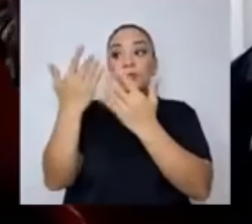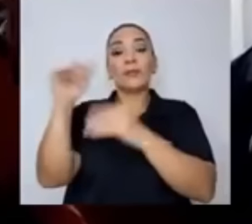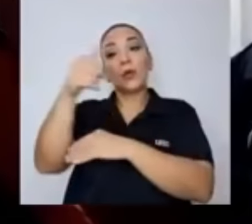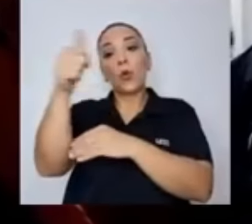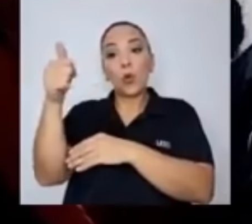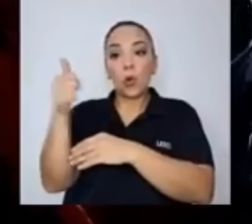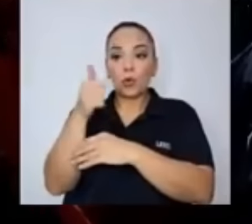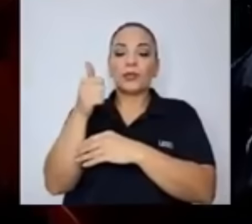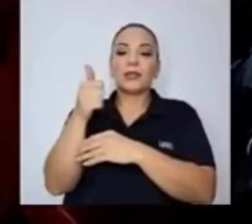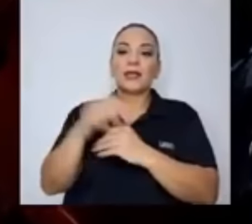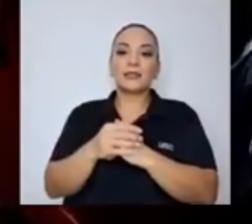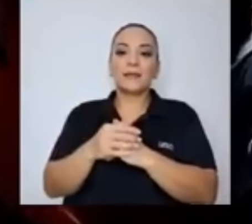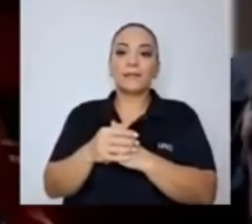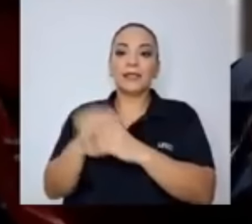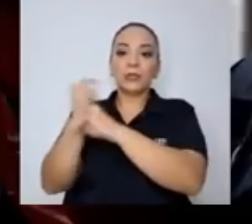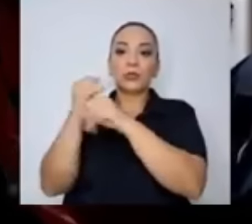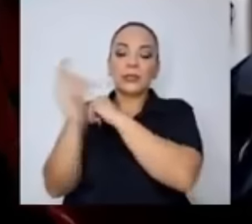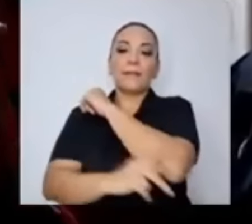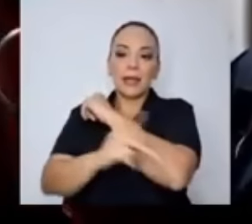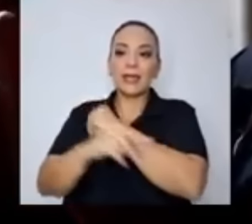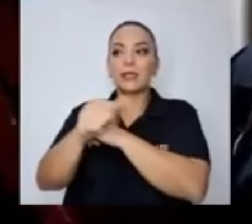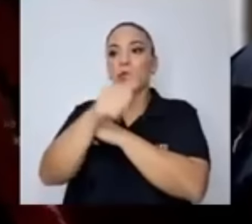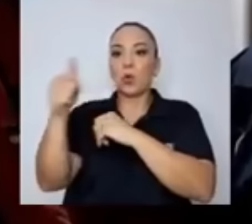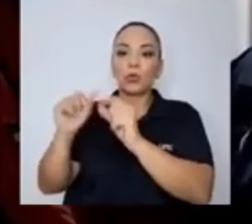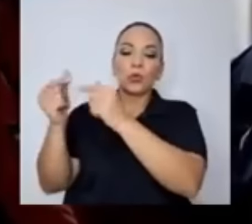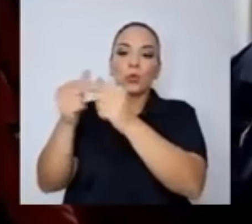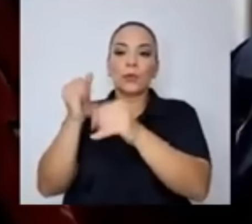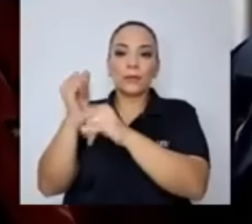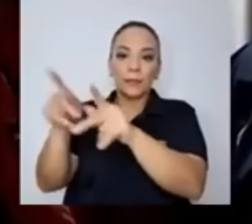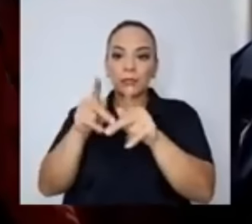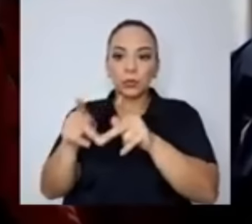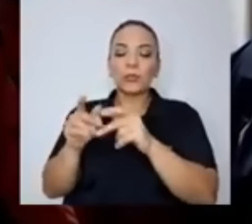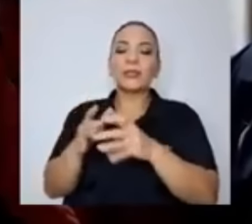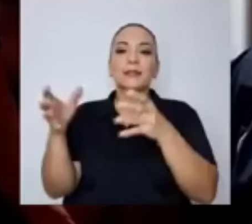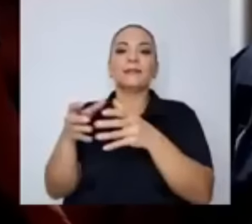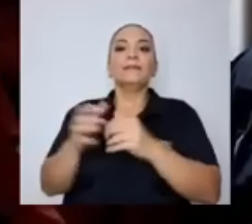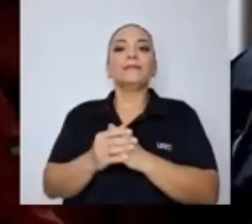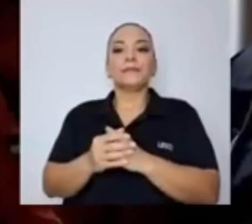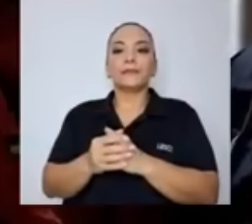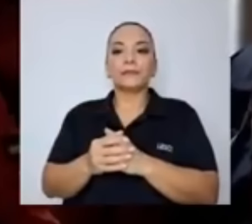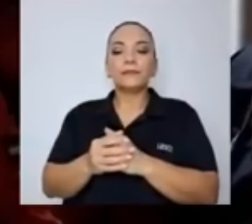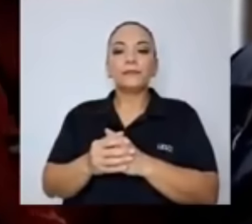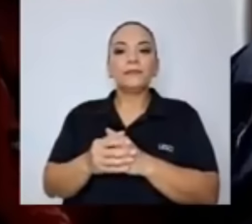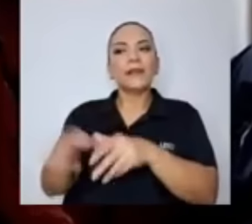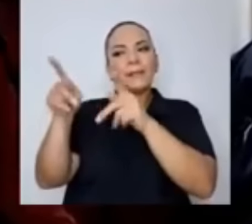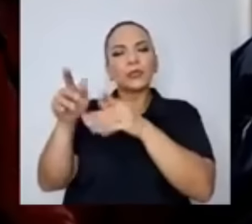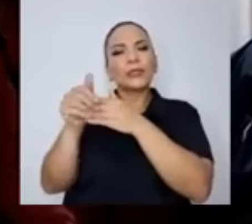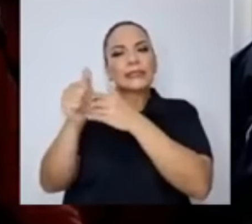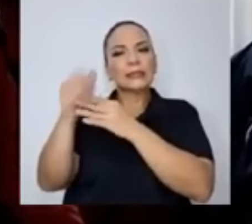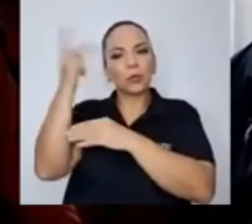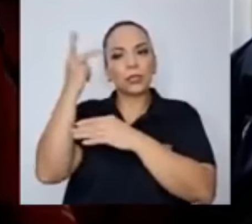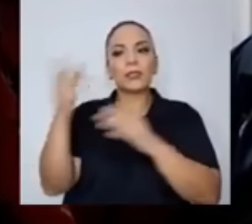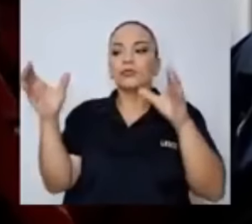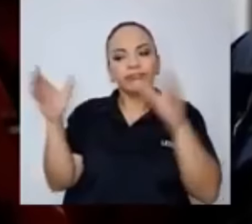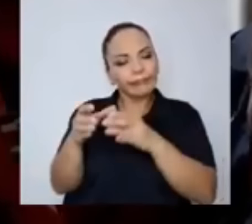resto del país y los otros liderazgos políticos se